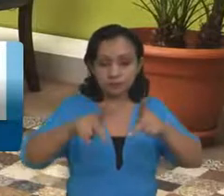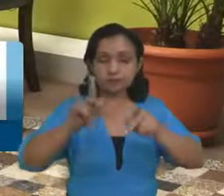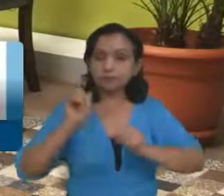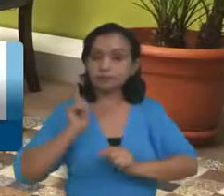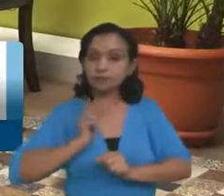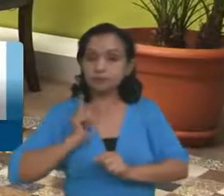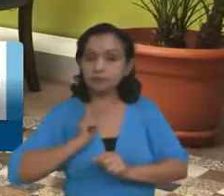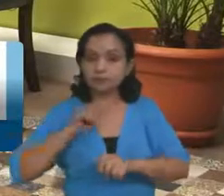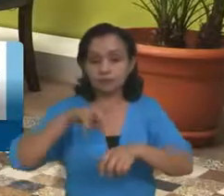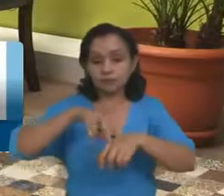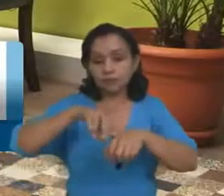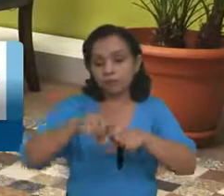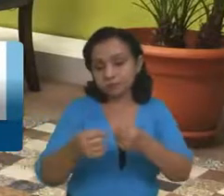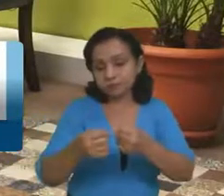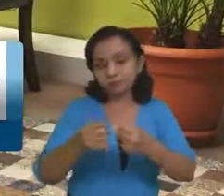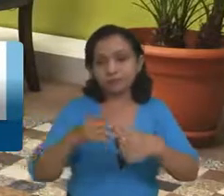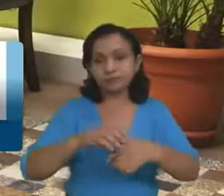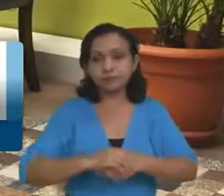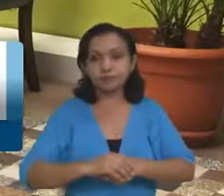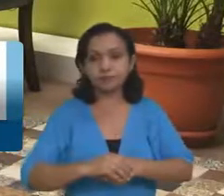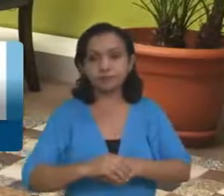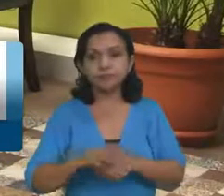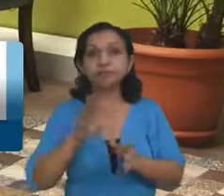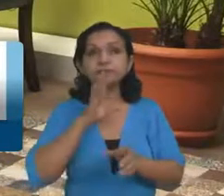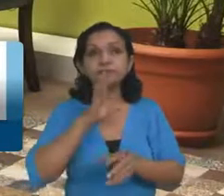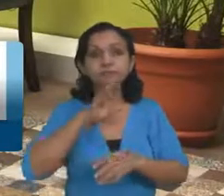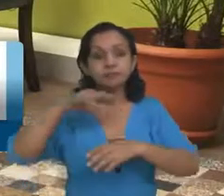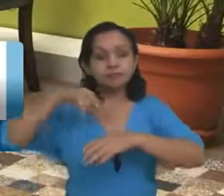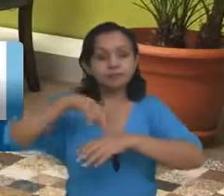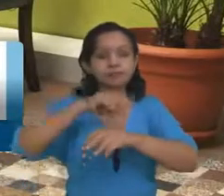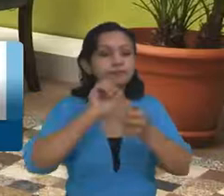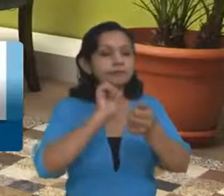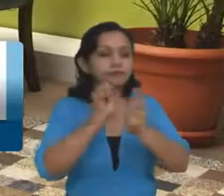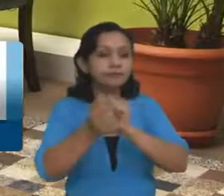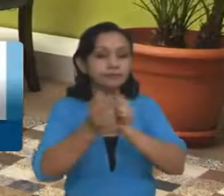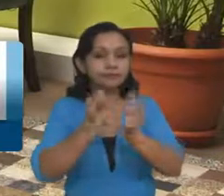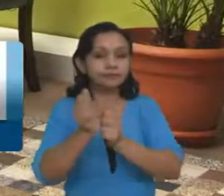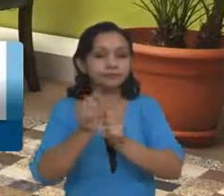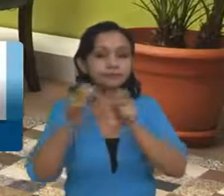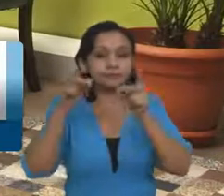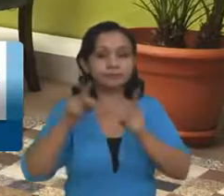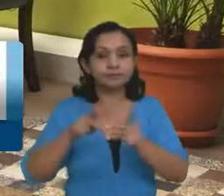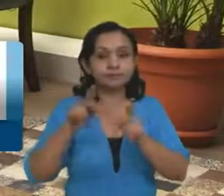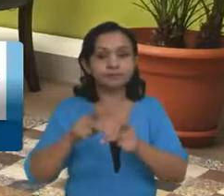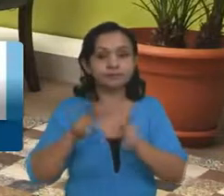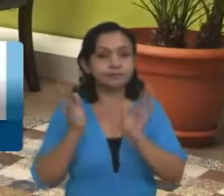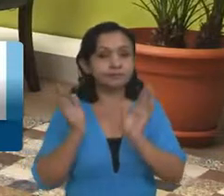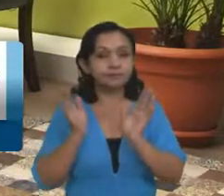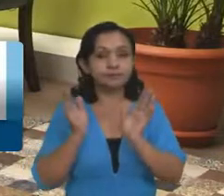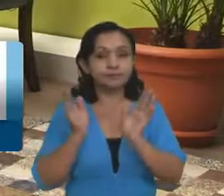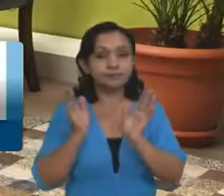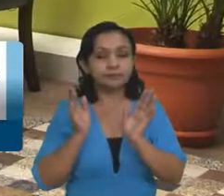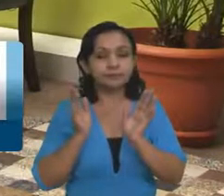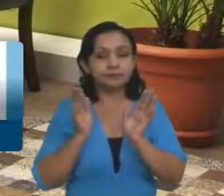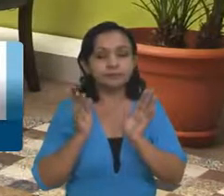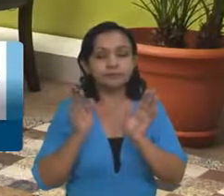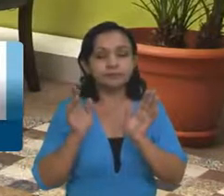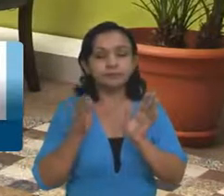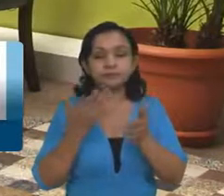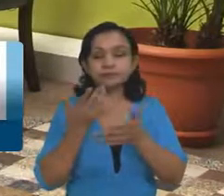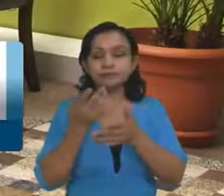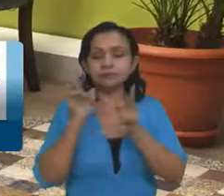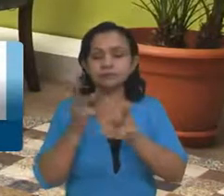algún doblaje del pie? Es decir, por ejemplo, usted está hablando de los deportistas. Suele pasar que en el caso de las personas que juegan